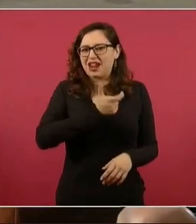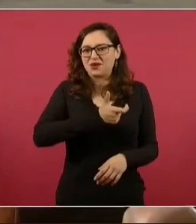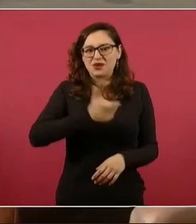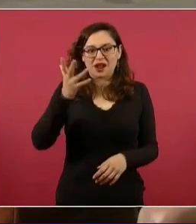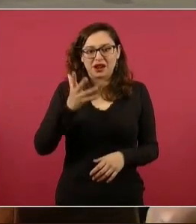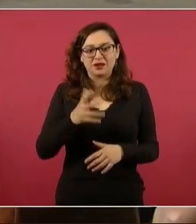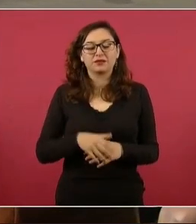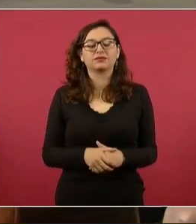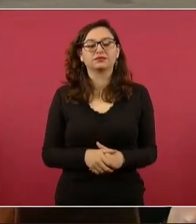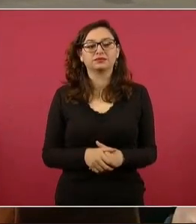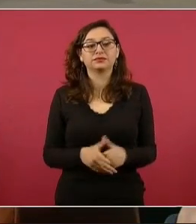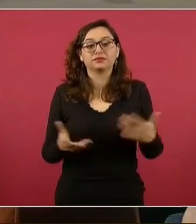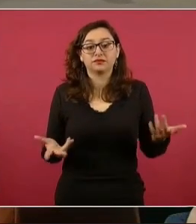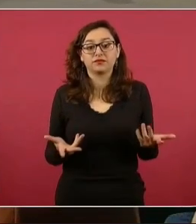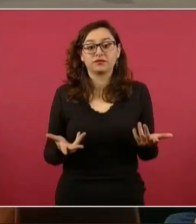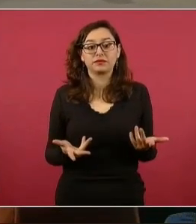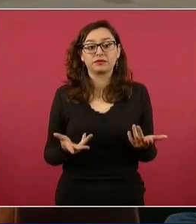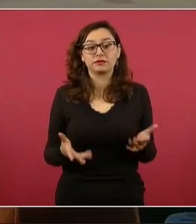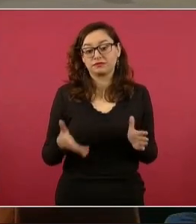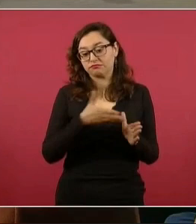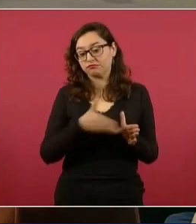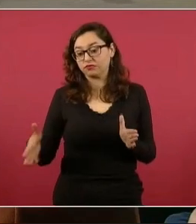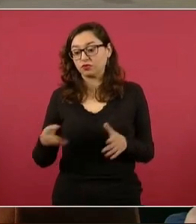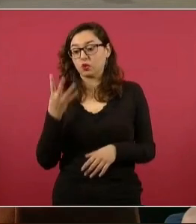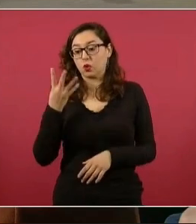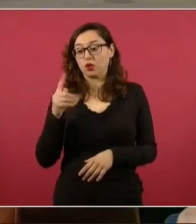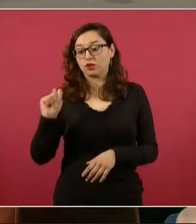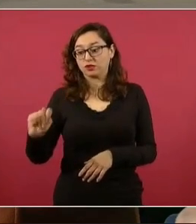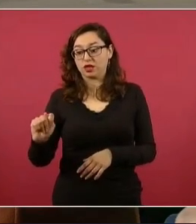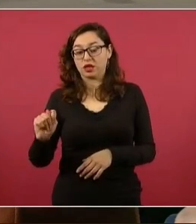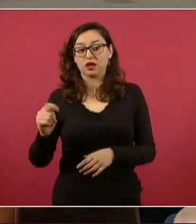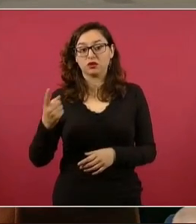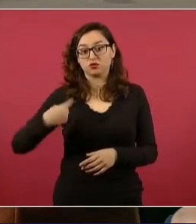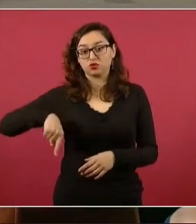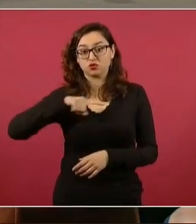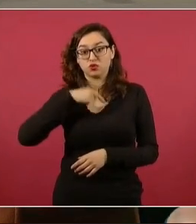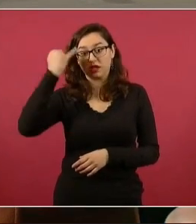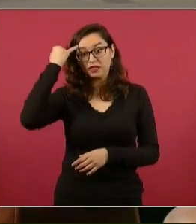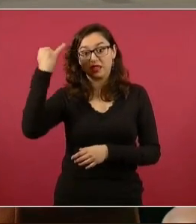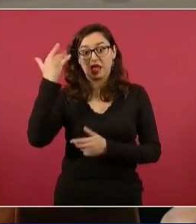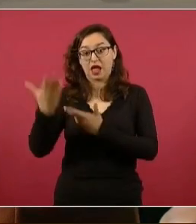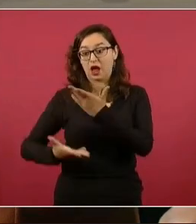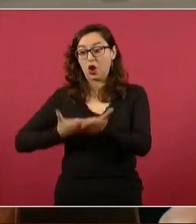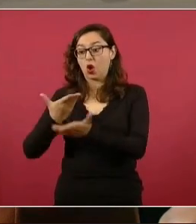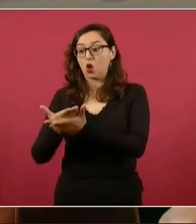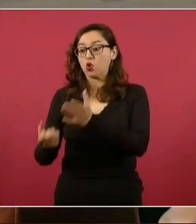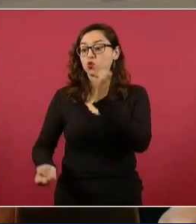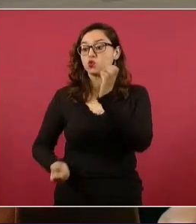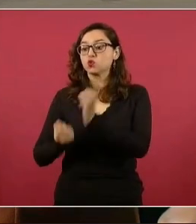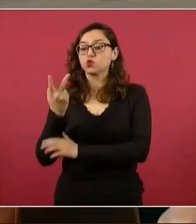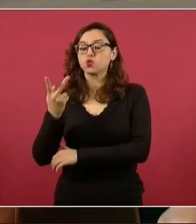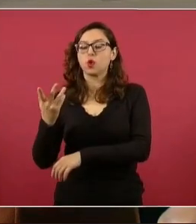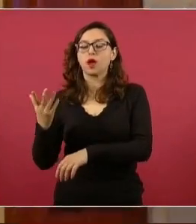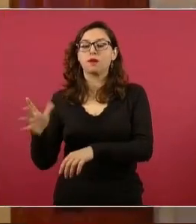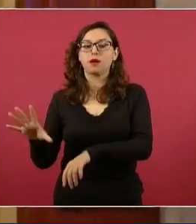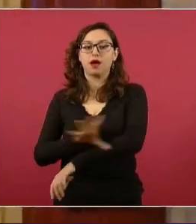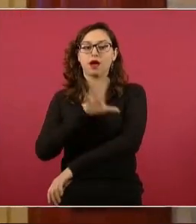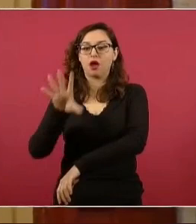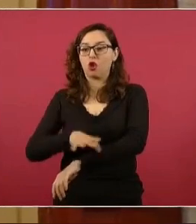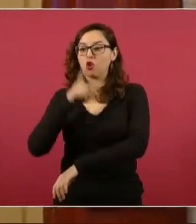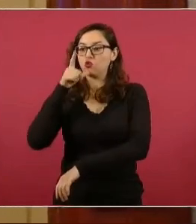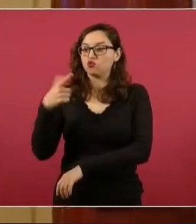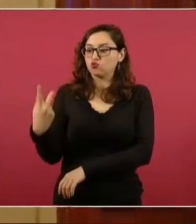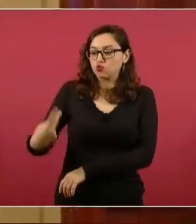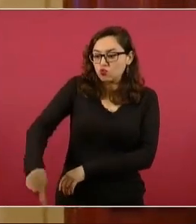política energética puesta en marcha por la Cuarta Transformación, bueno, se está incrementando la capacidad de generación